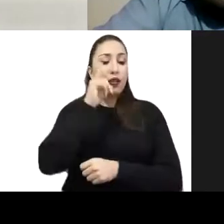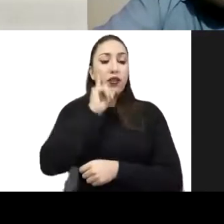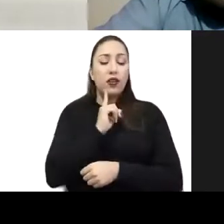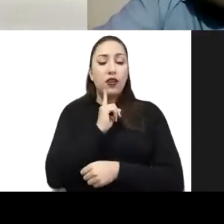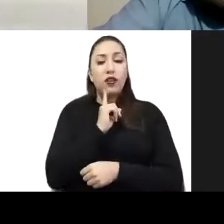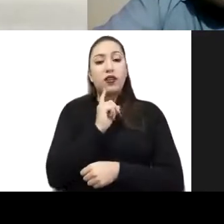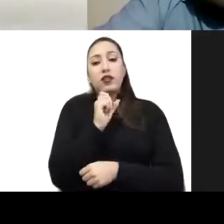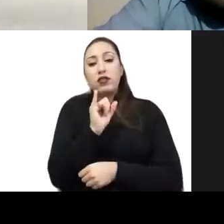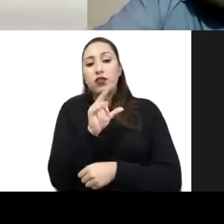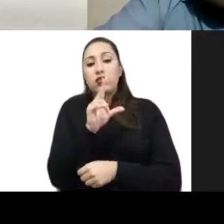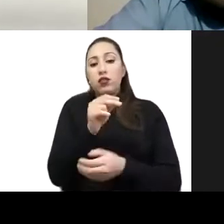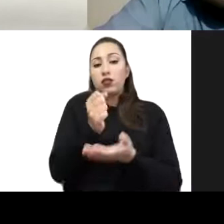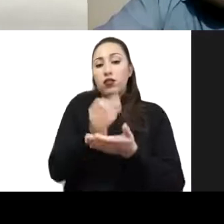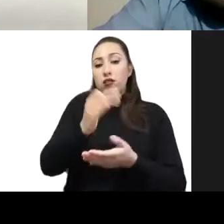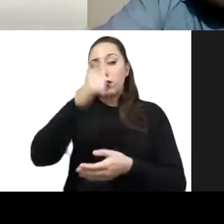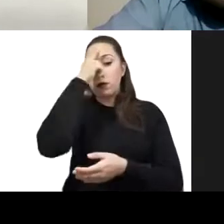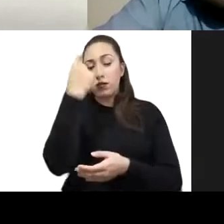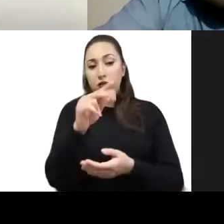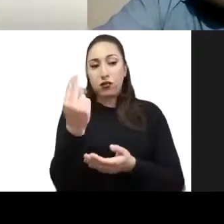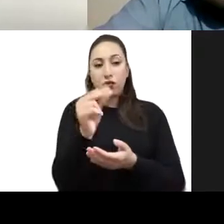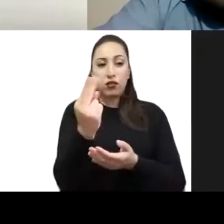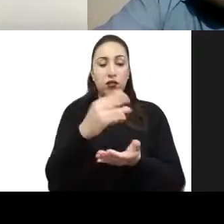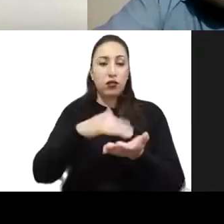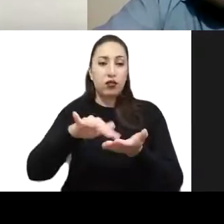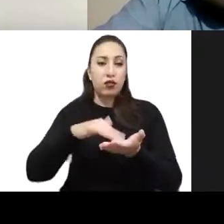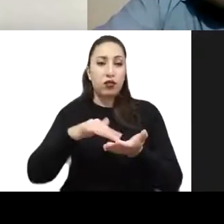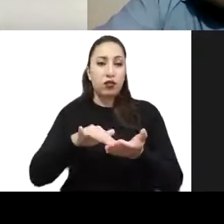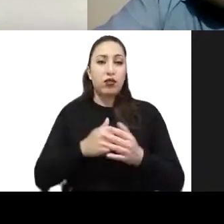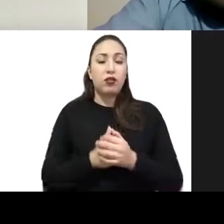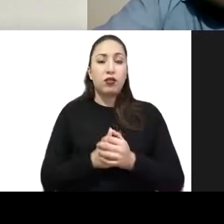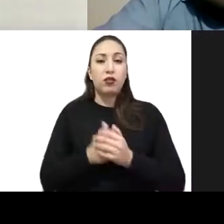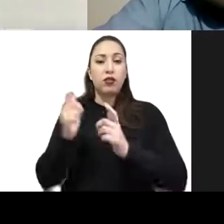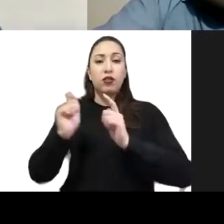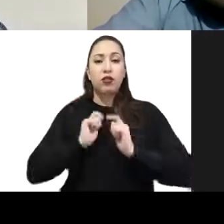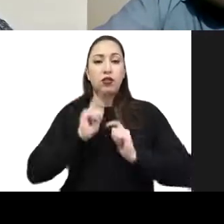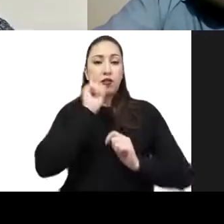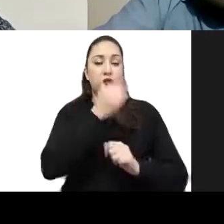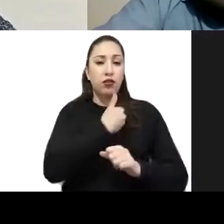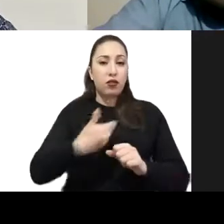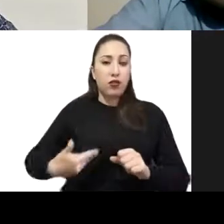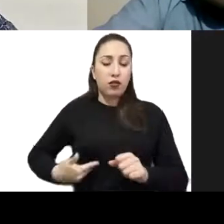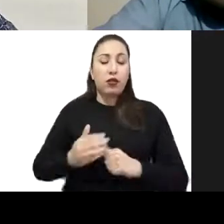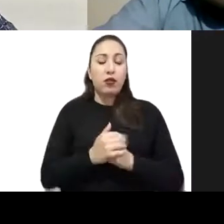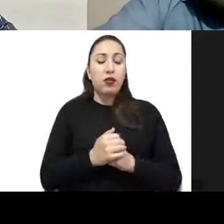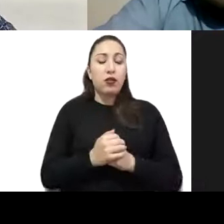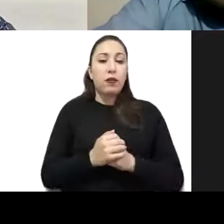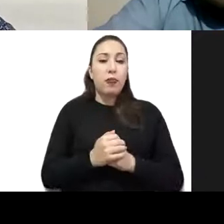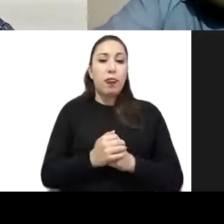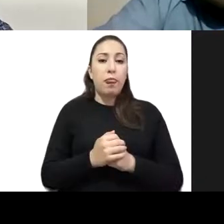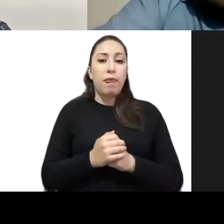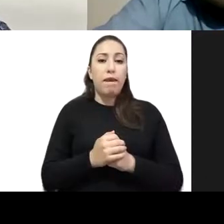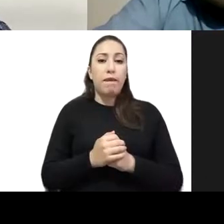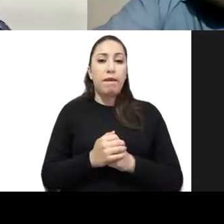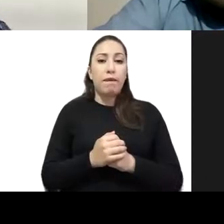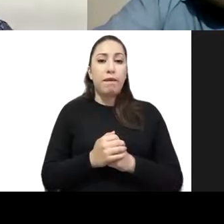si es de dispensarse la lectura de la misma. Por instrucción de la presidencia y en